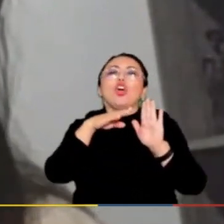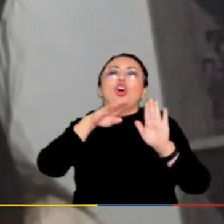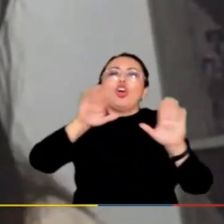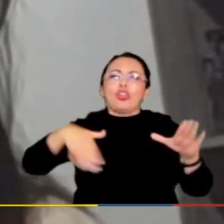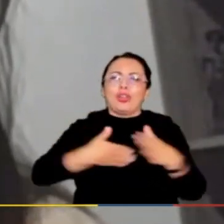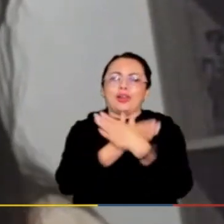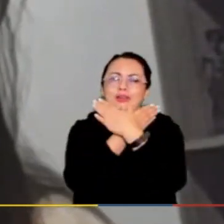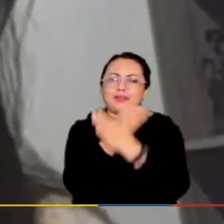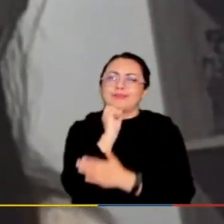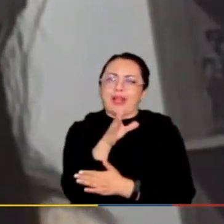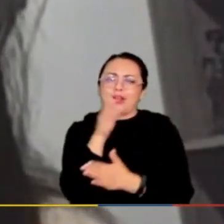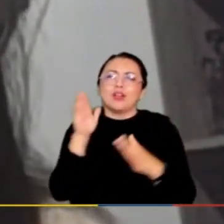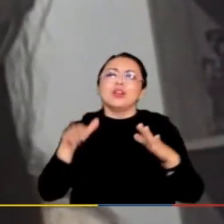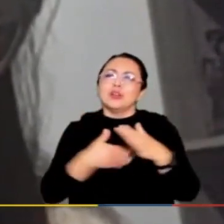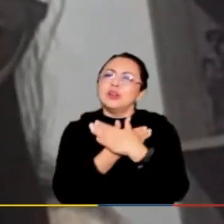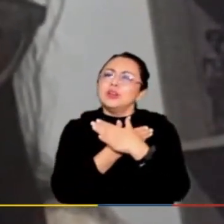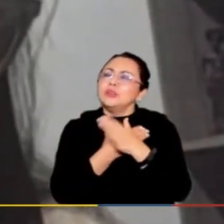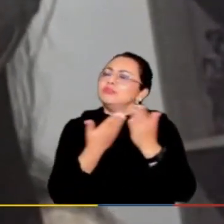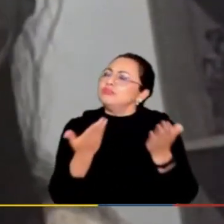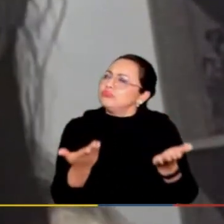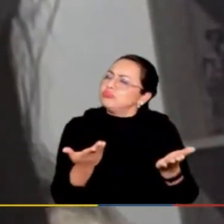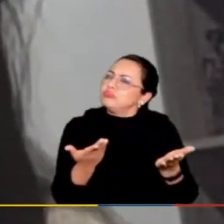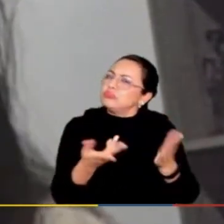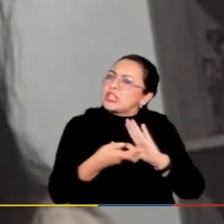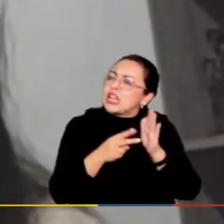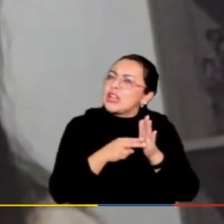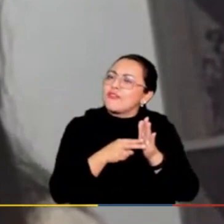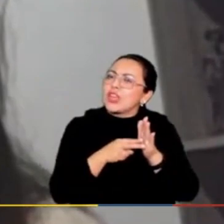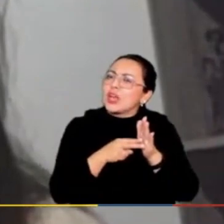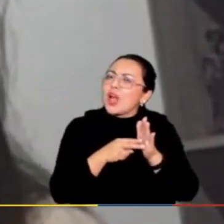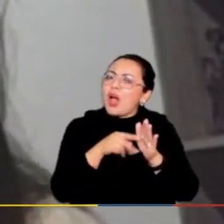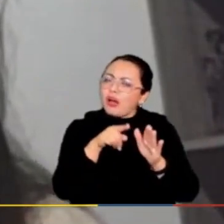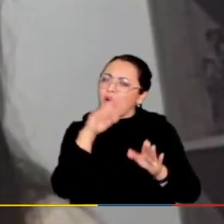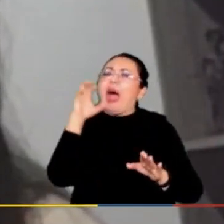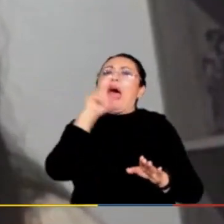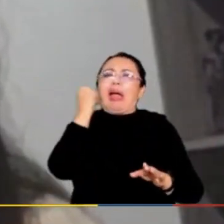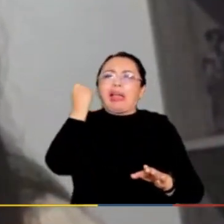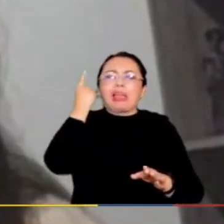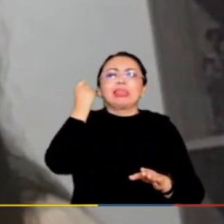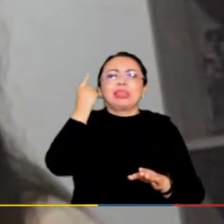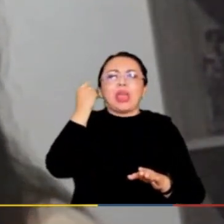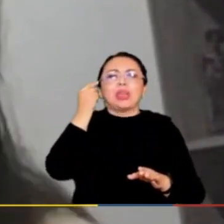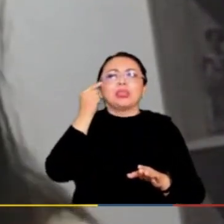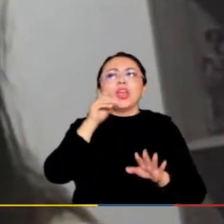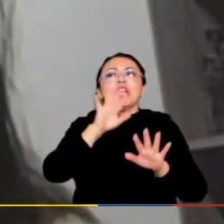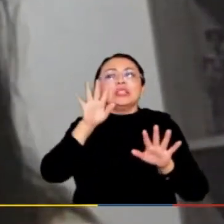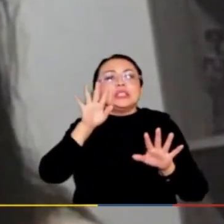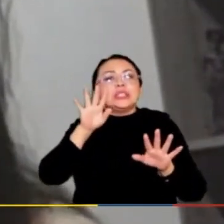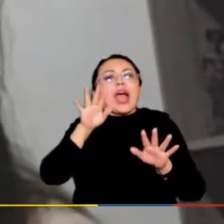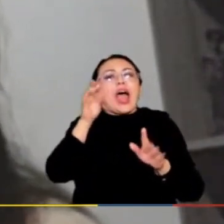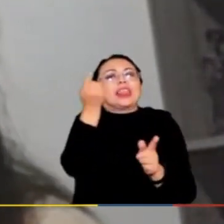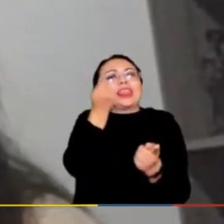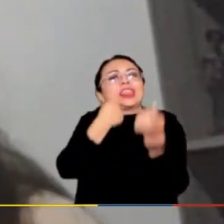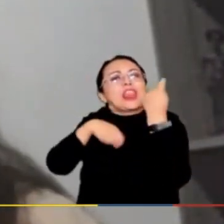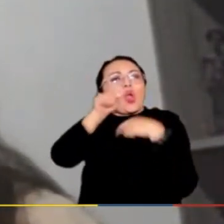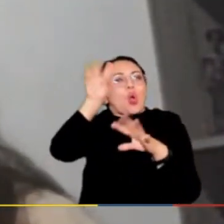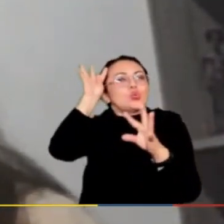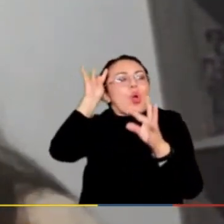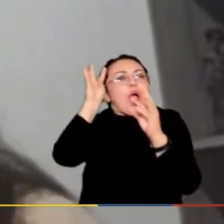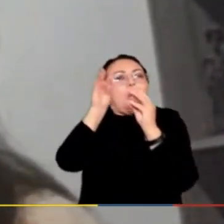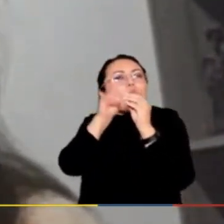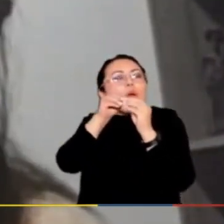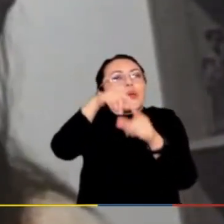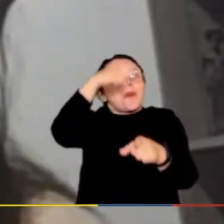acorde al convenio al ADI no materializó o no se puede entender como la materialización de la negociación de